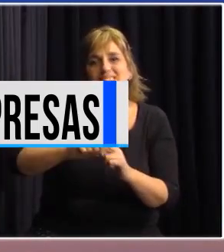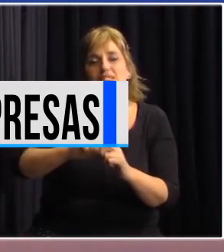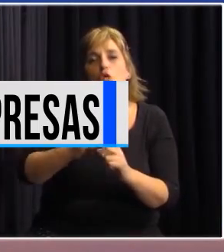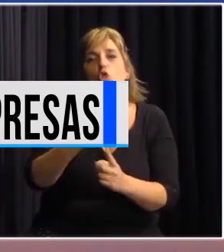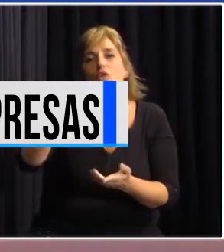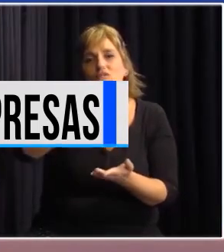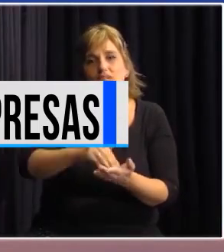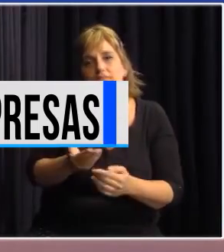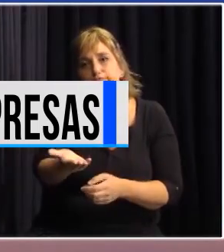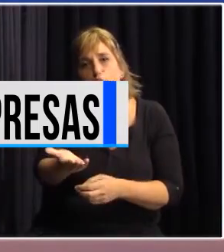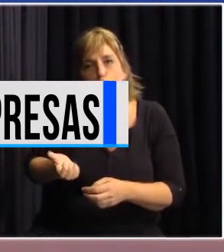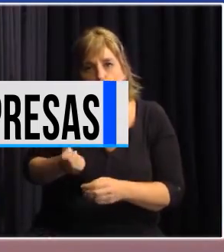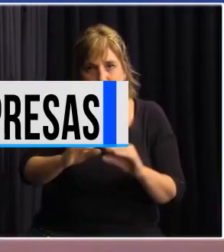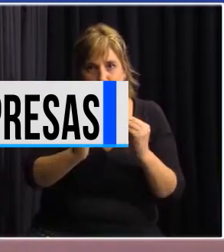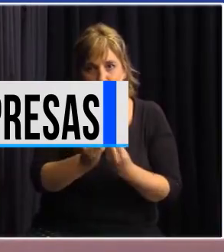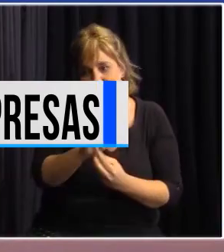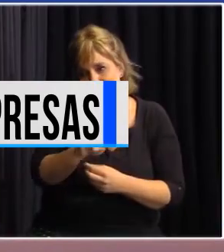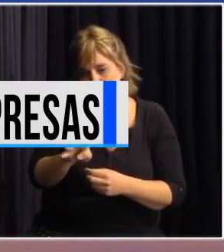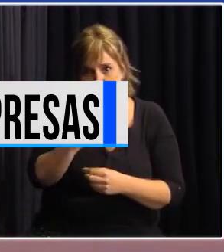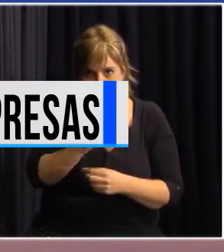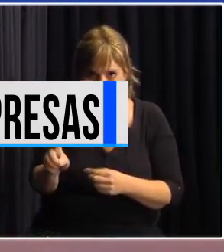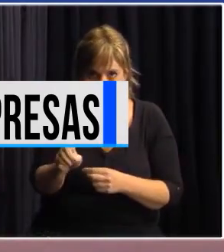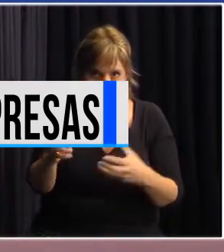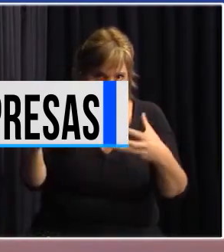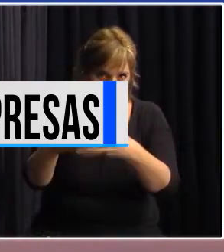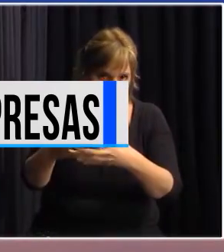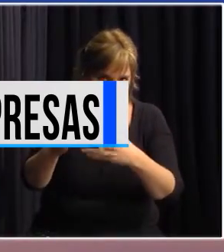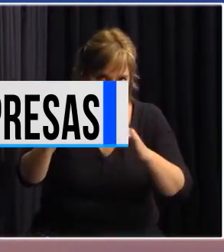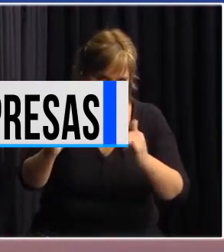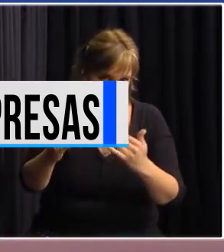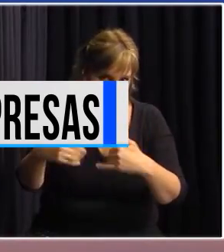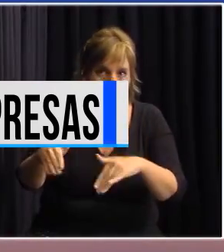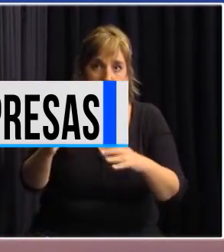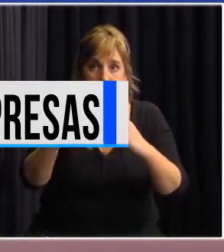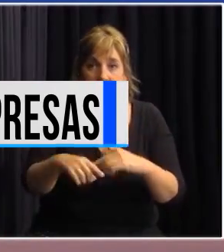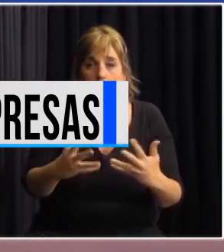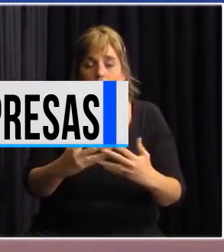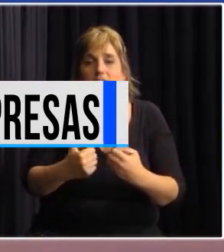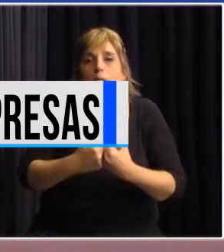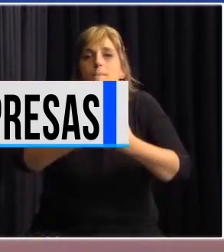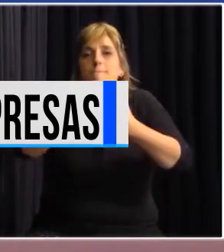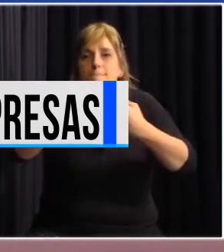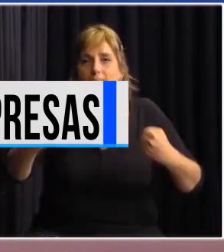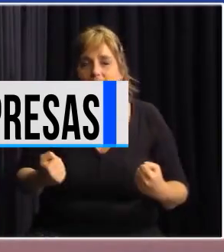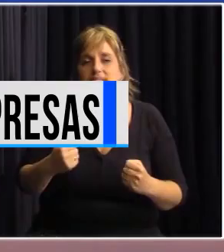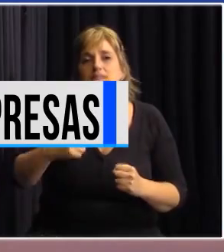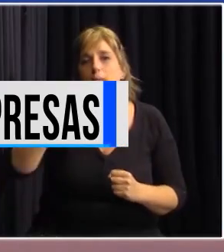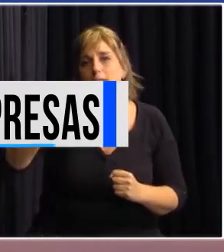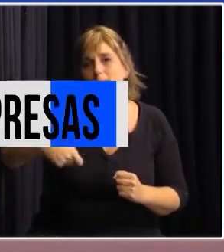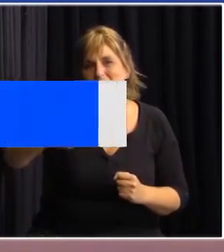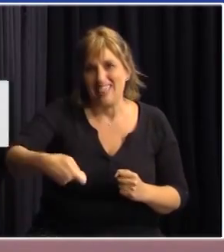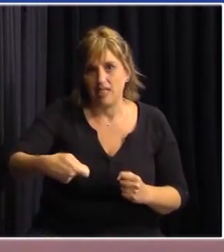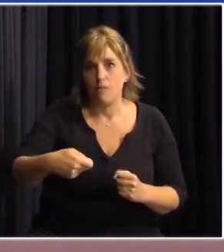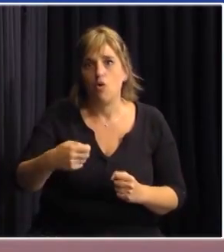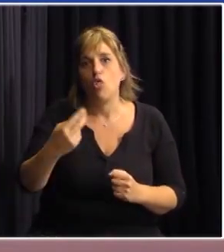dos meses estamos extendiendo la posibilidad de solicitar este préstamo por dos meses más y